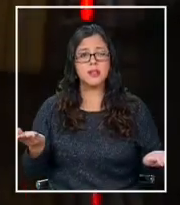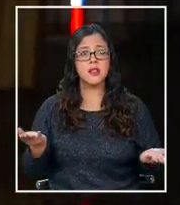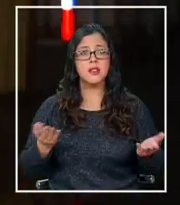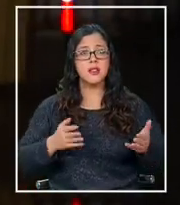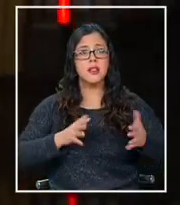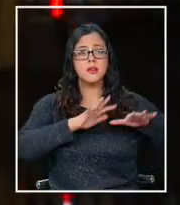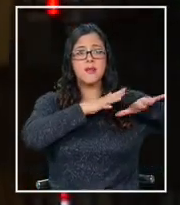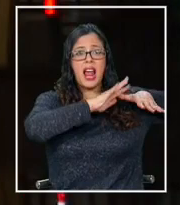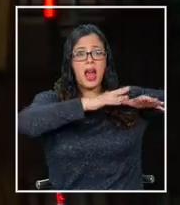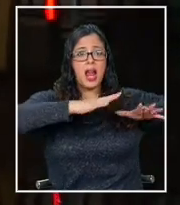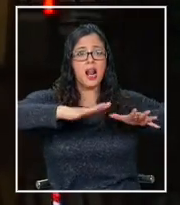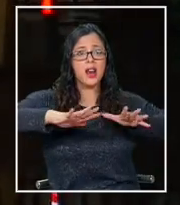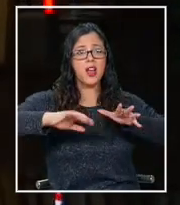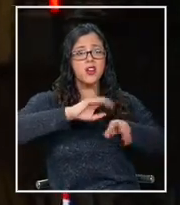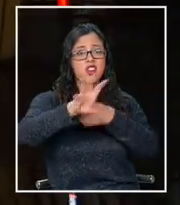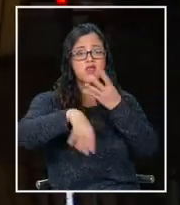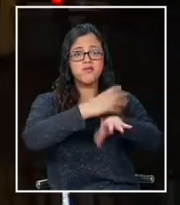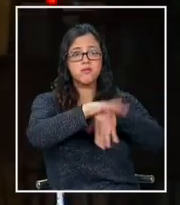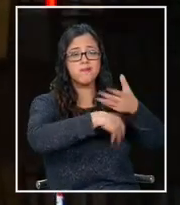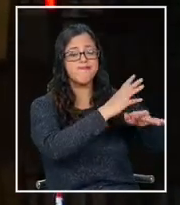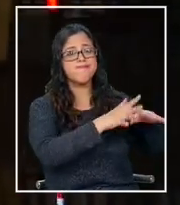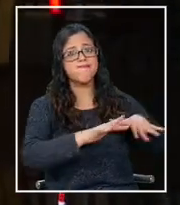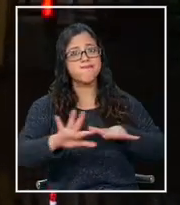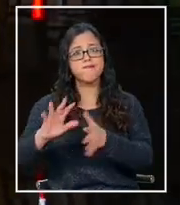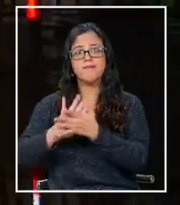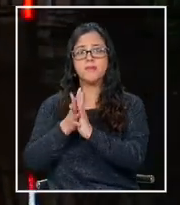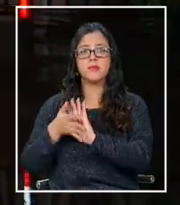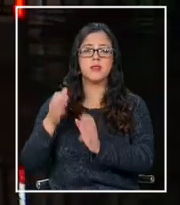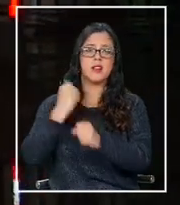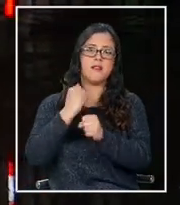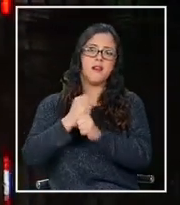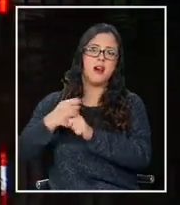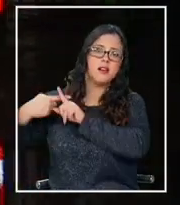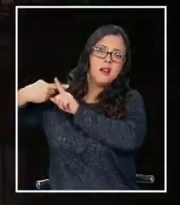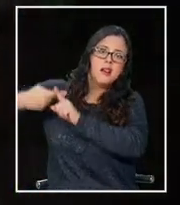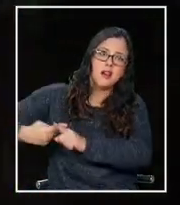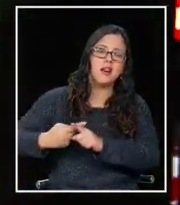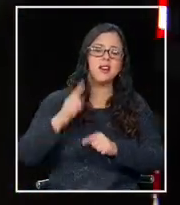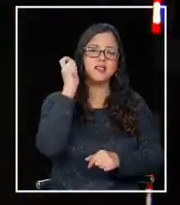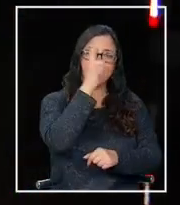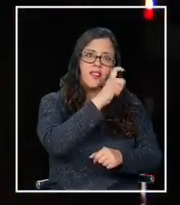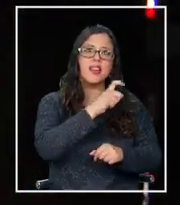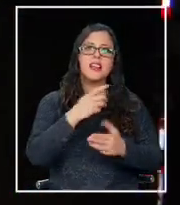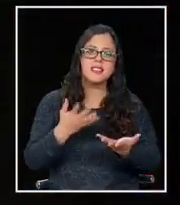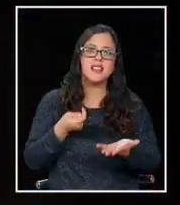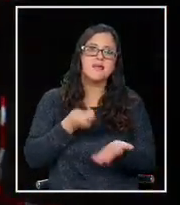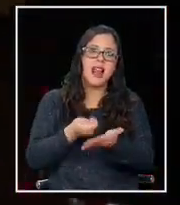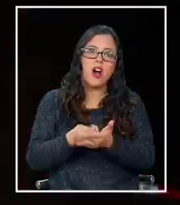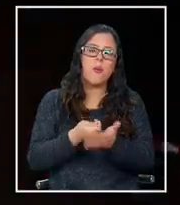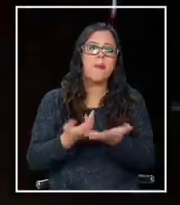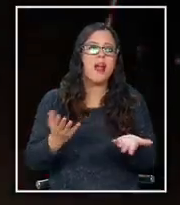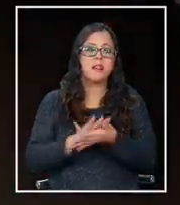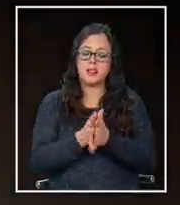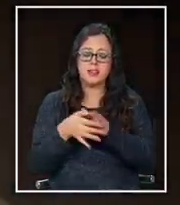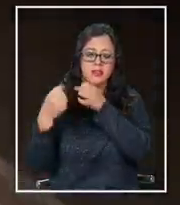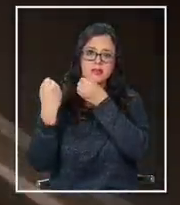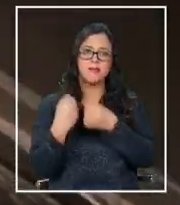río se lleva todo el sacrificio de tu trabajo, que te cuesta ganártelo, ¿cachai? Y aquí está todo